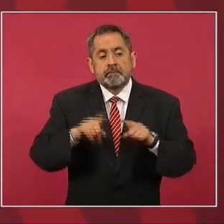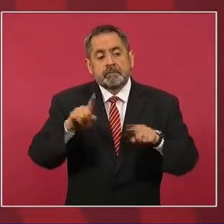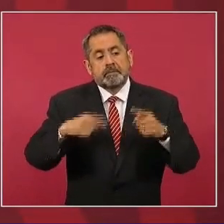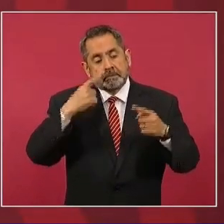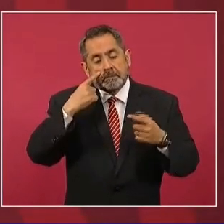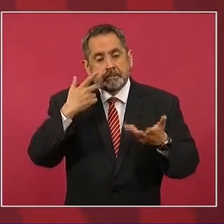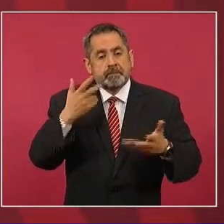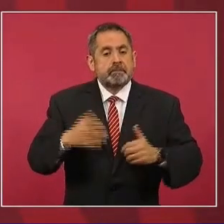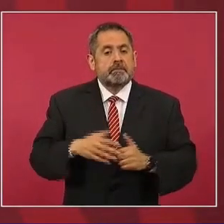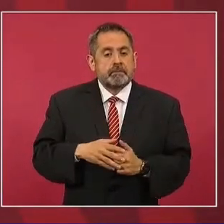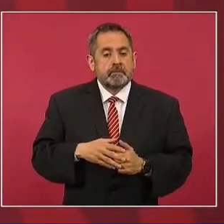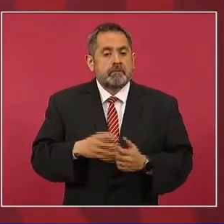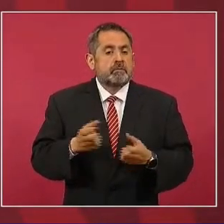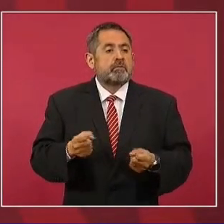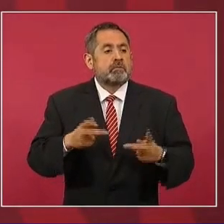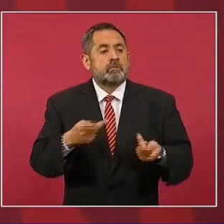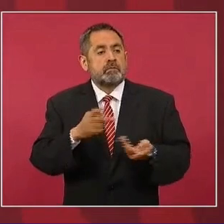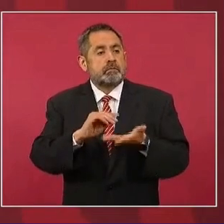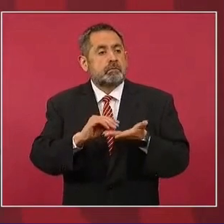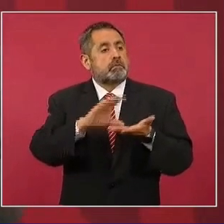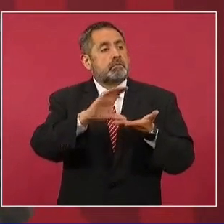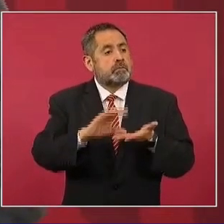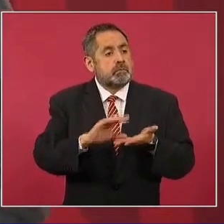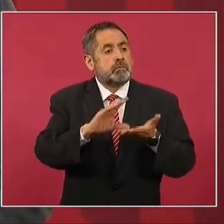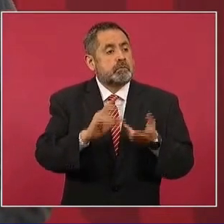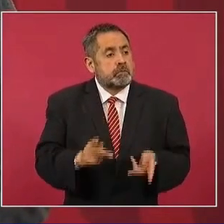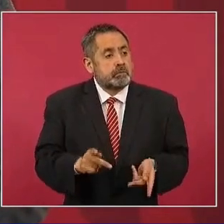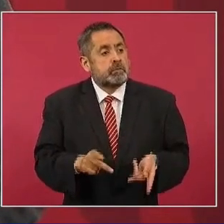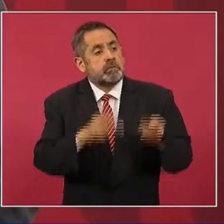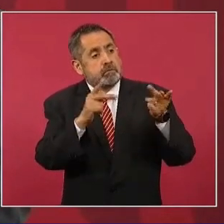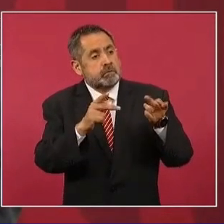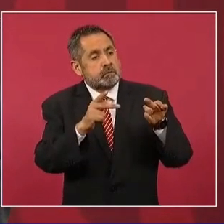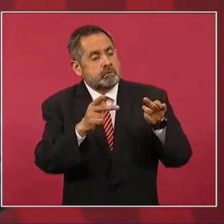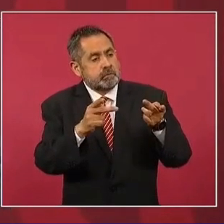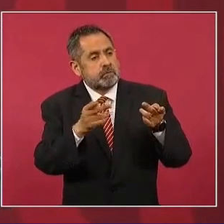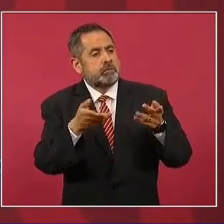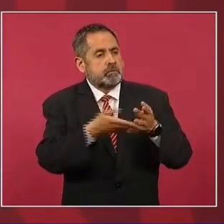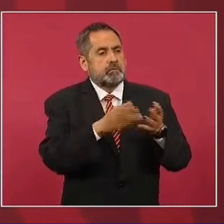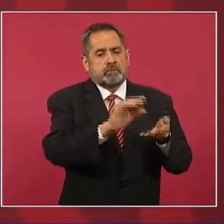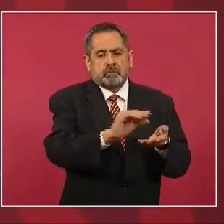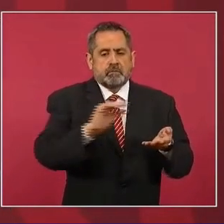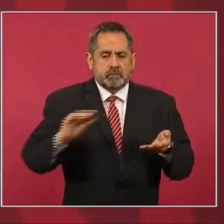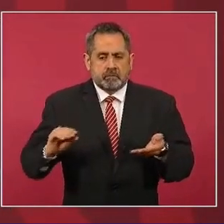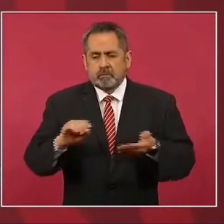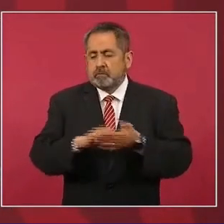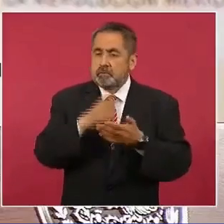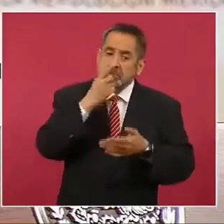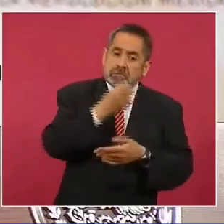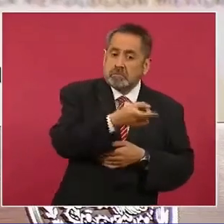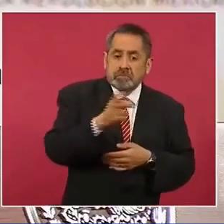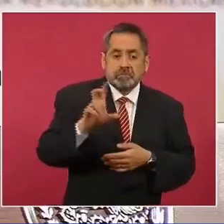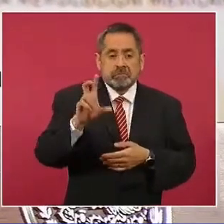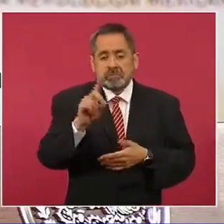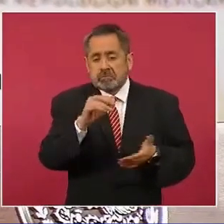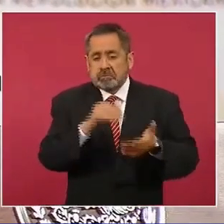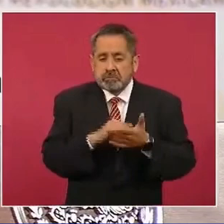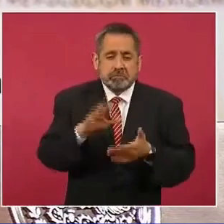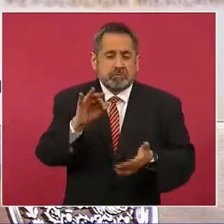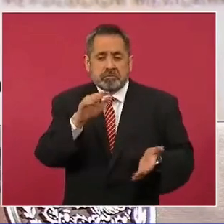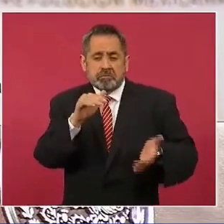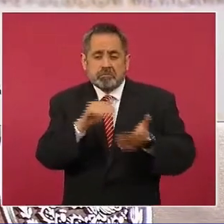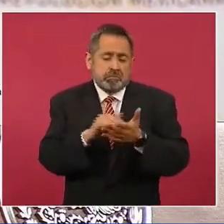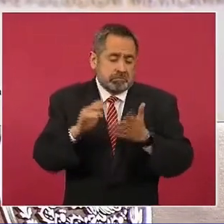depende de la cantidad en que se venda, se está hablando de 30,000,